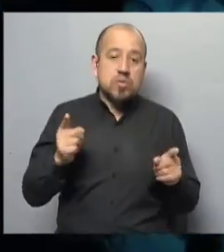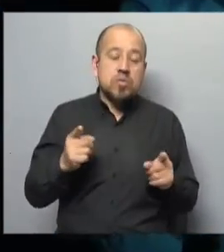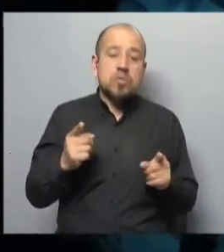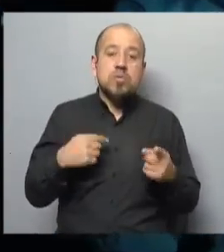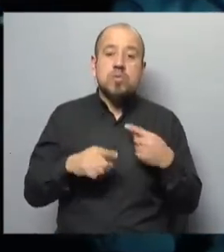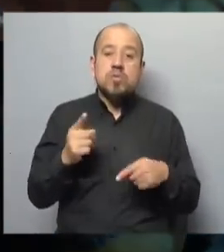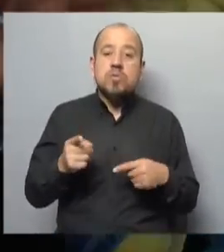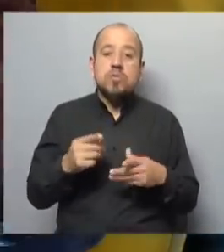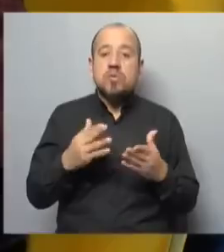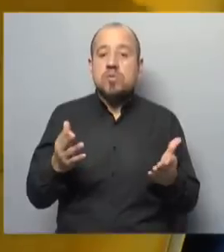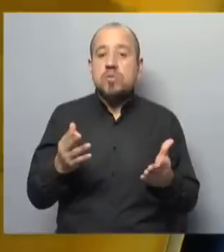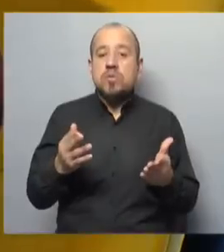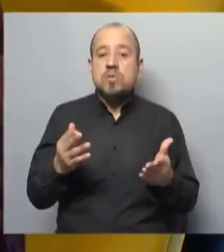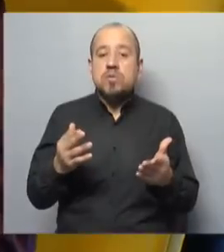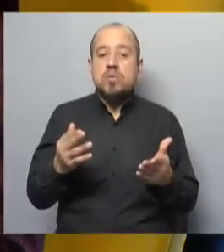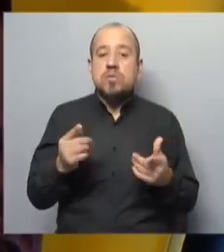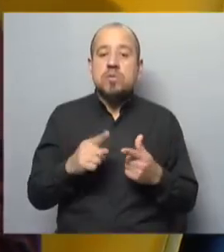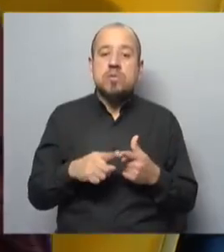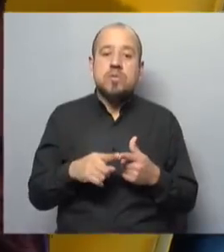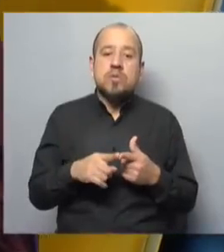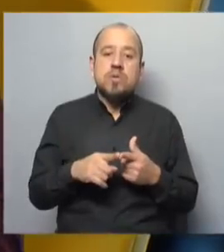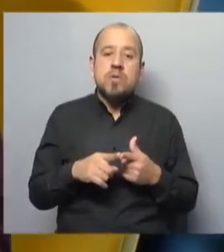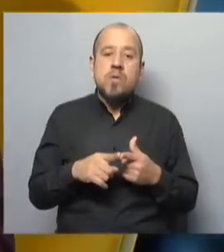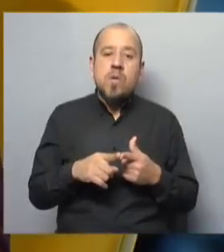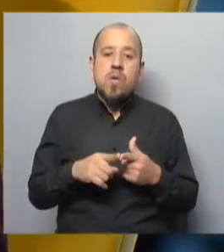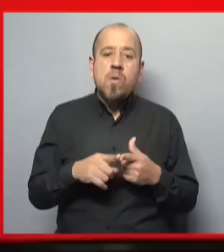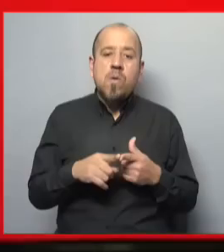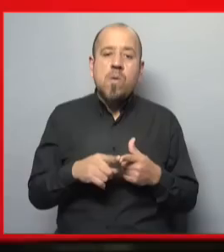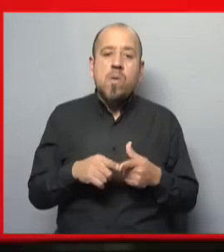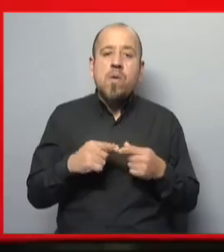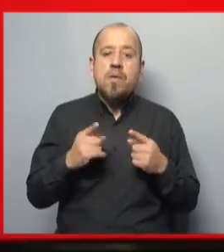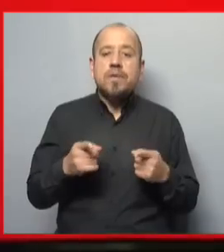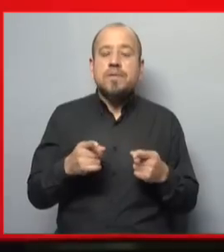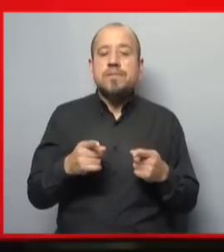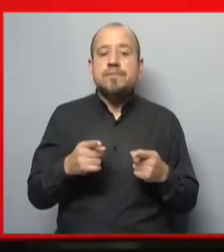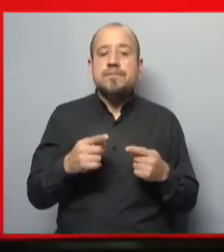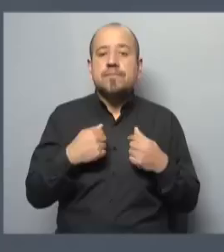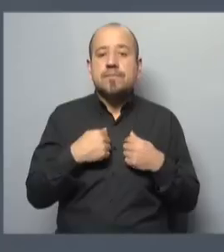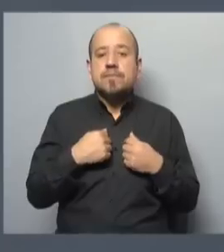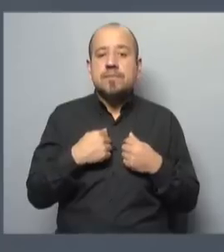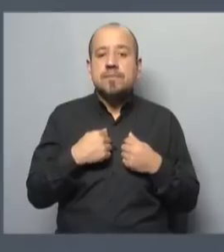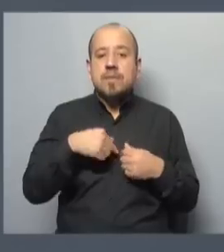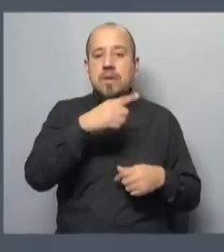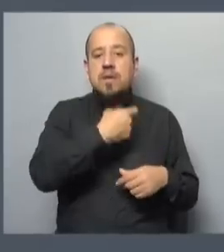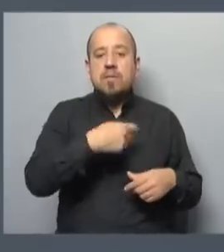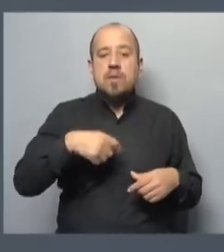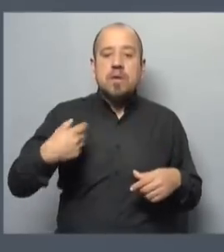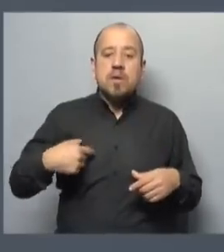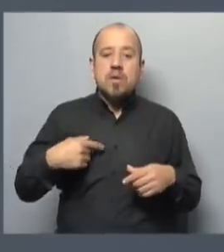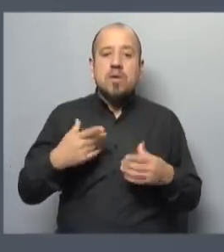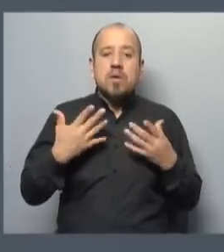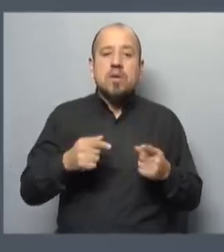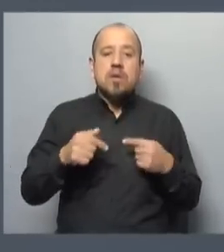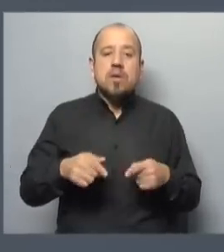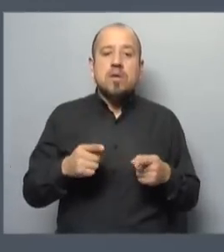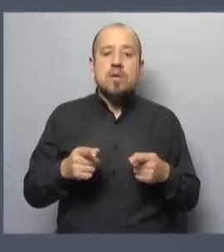y no es que vive ahí a la vuelta y ese deseo que tienen me tocó por lo menos empeñaron ese deseo que tiene los chicos